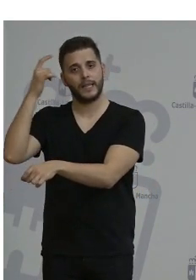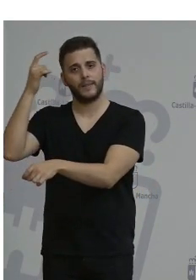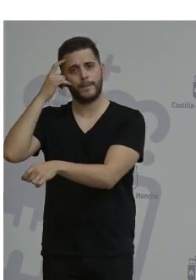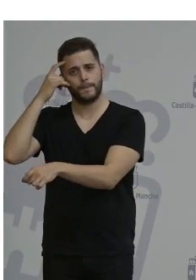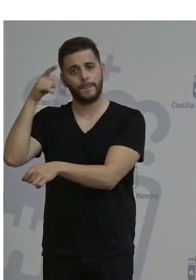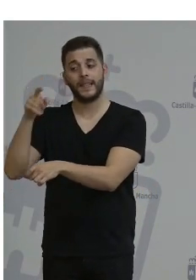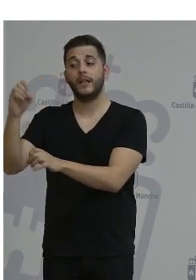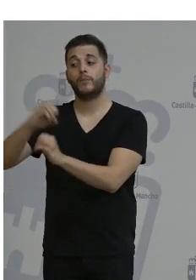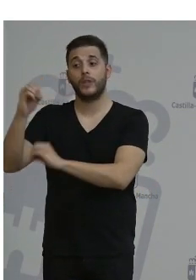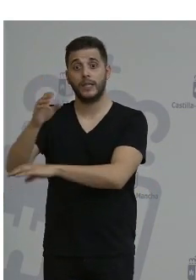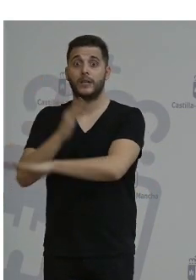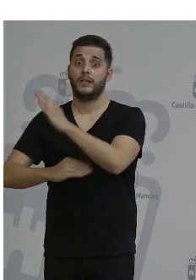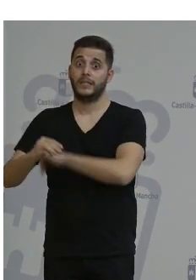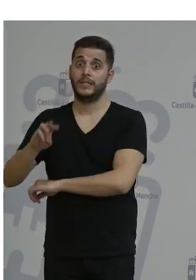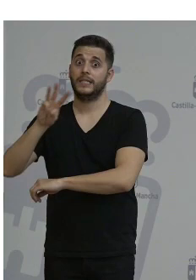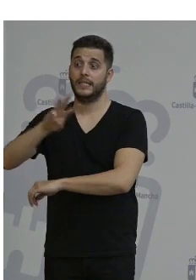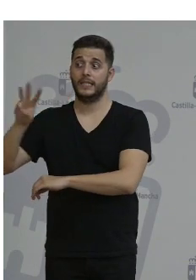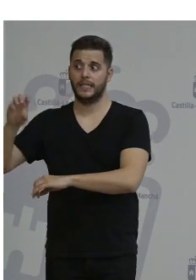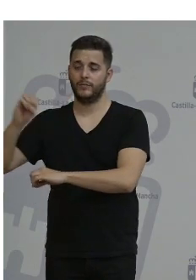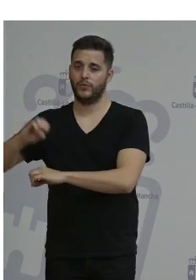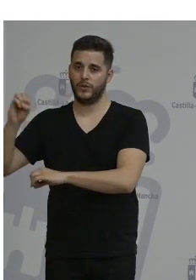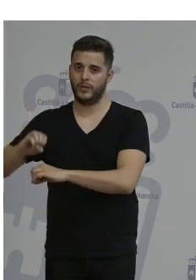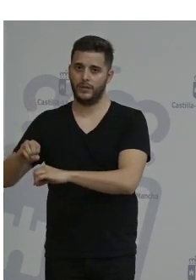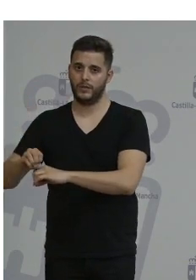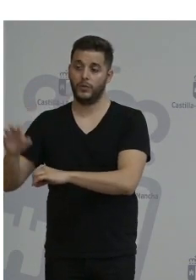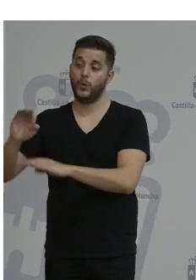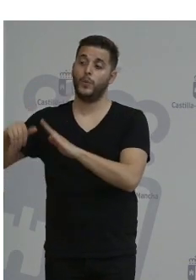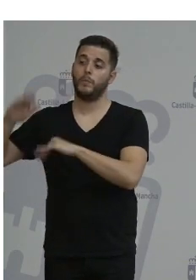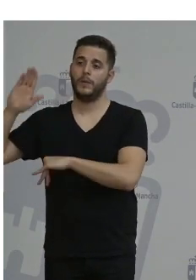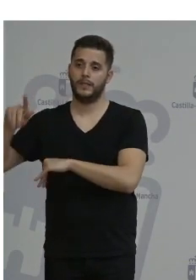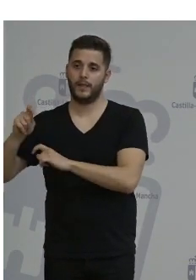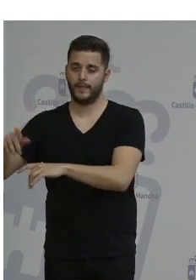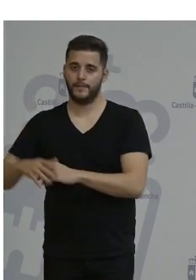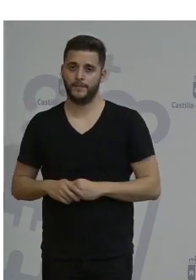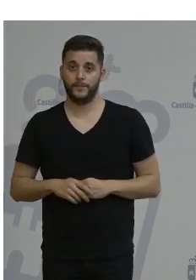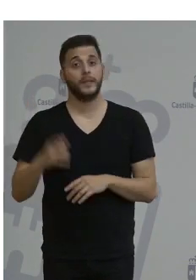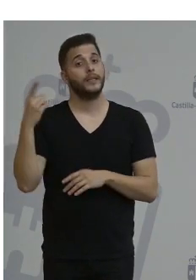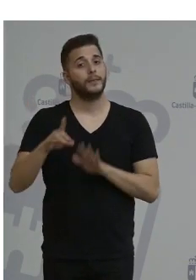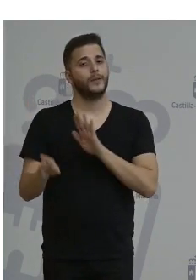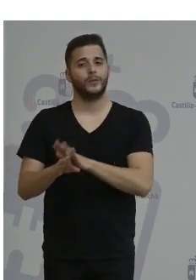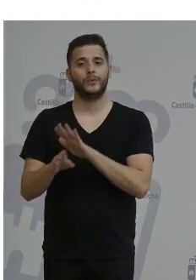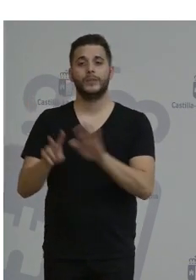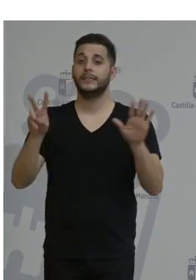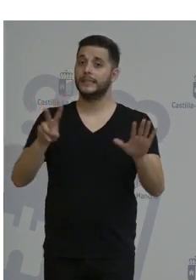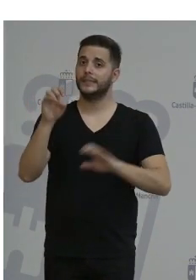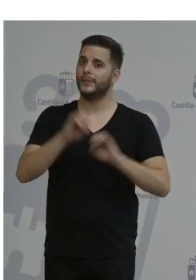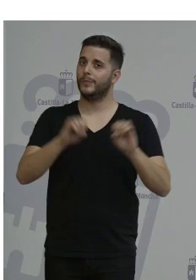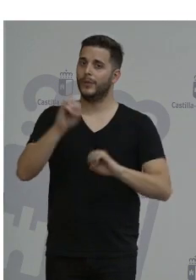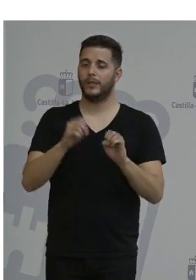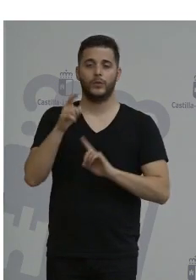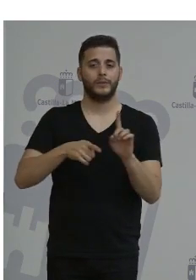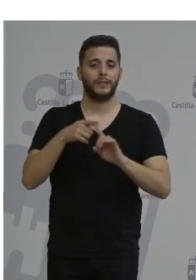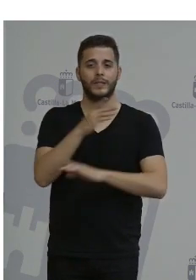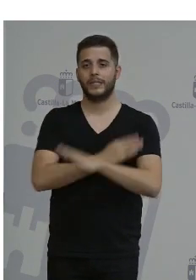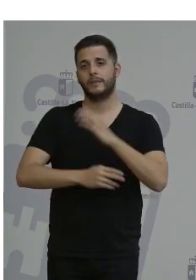grado de discapacidad del 33% o superior y también se mantiene el 7% para la general.